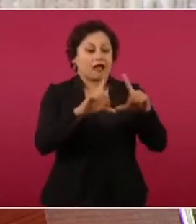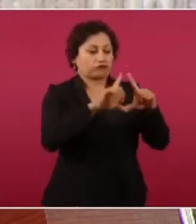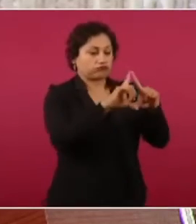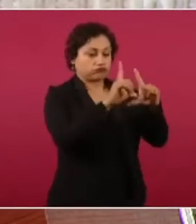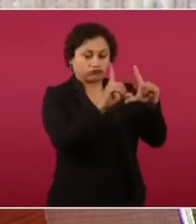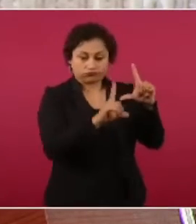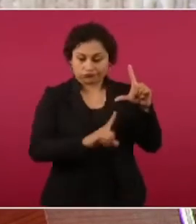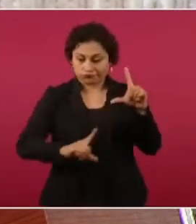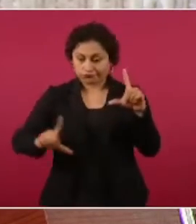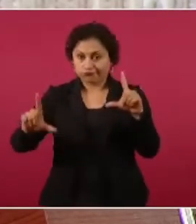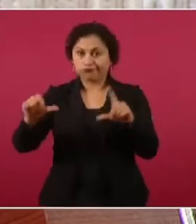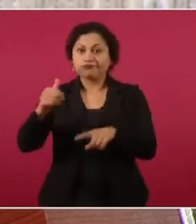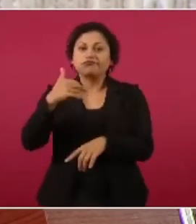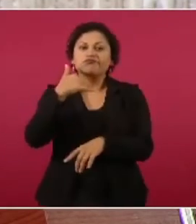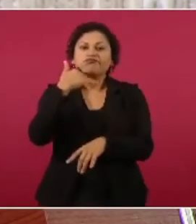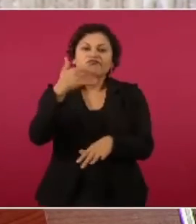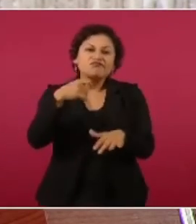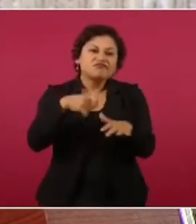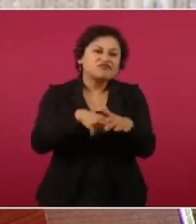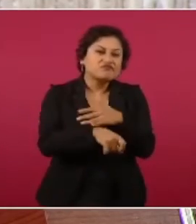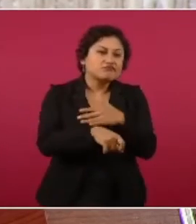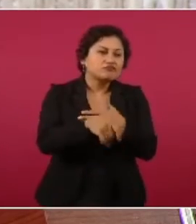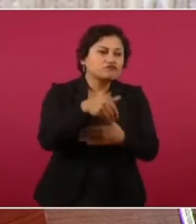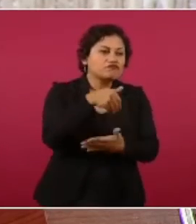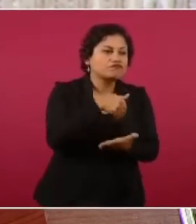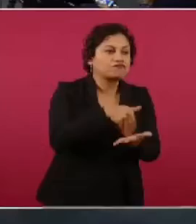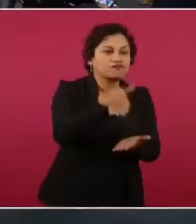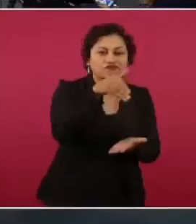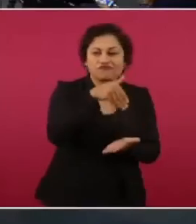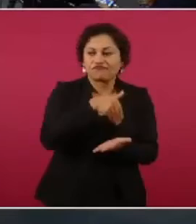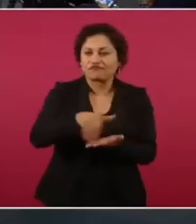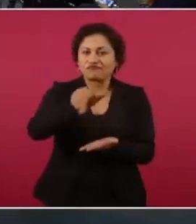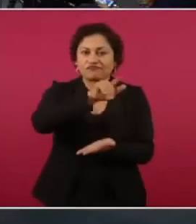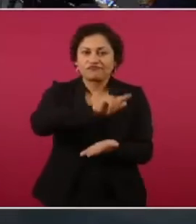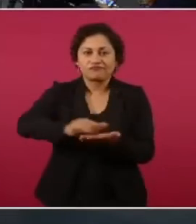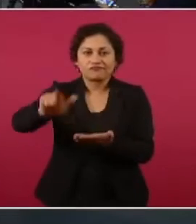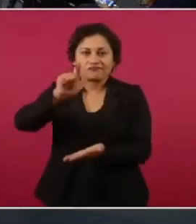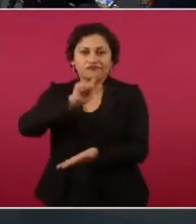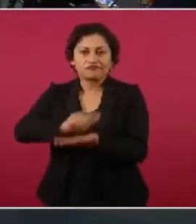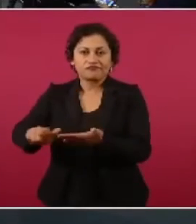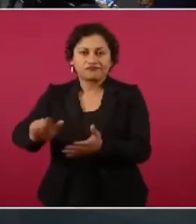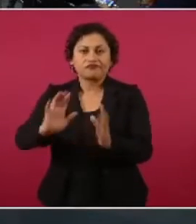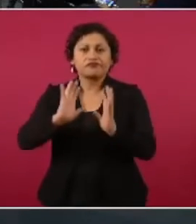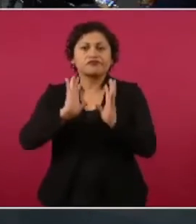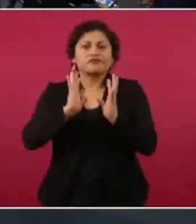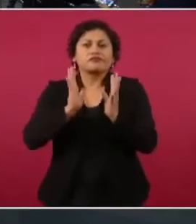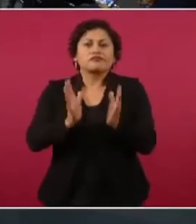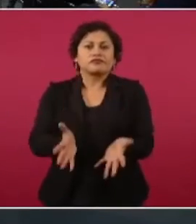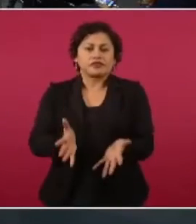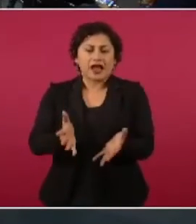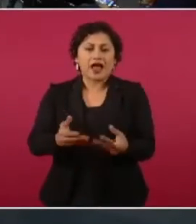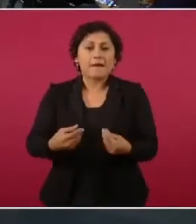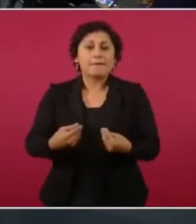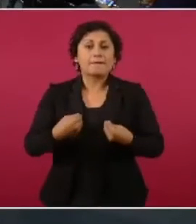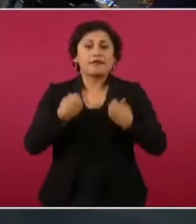corrupción, se necesita purificar la vida pública